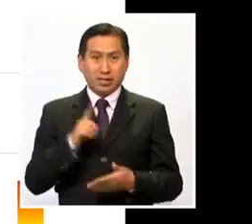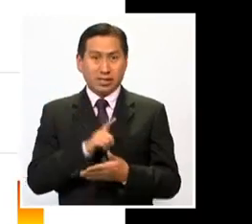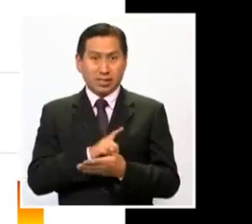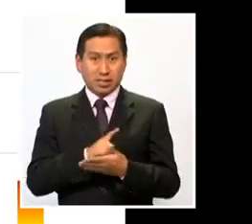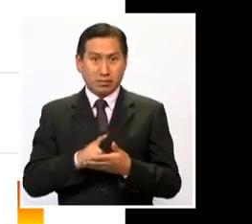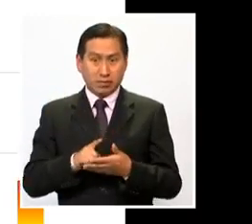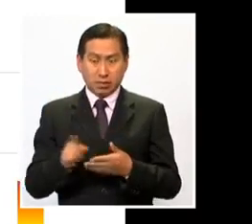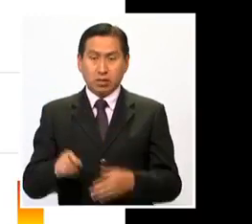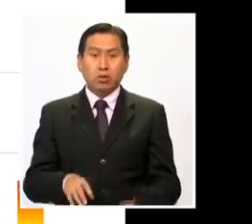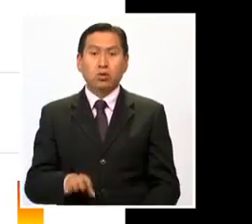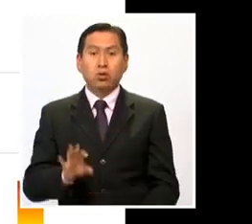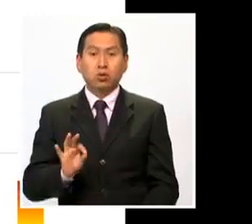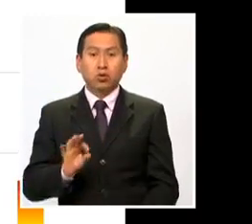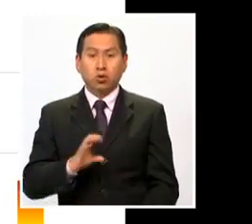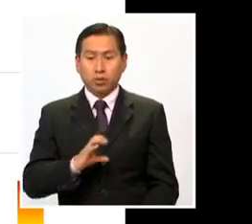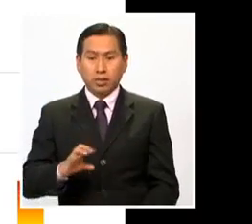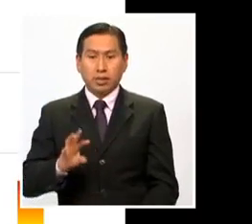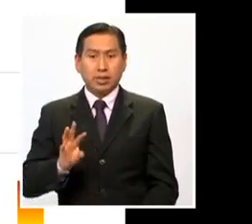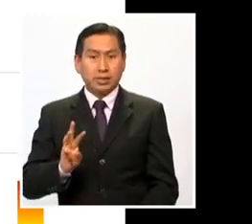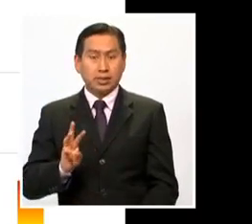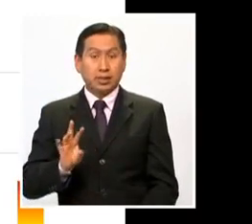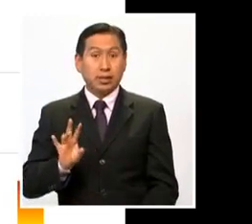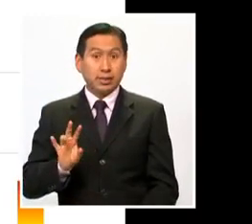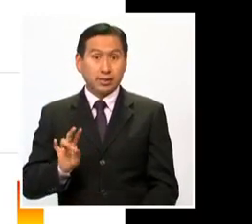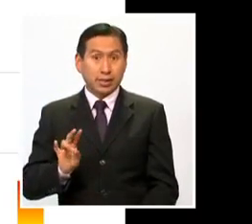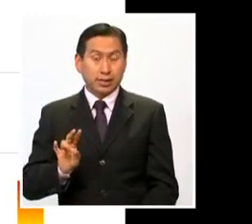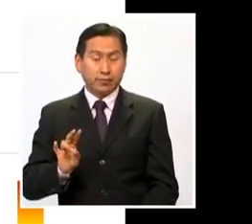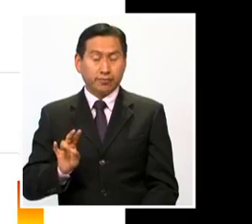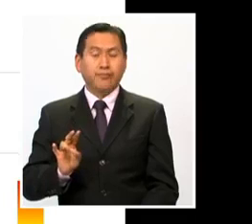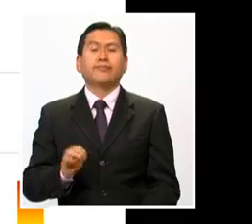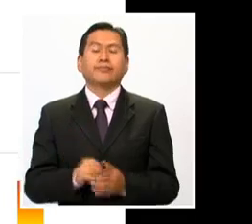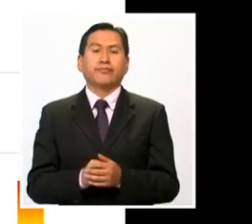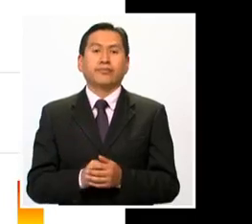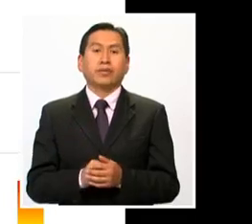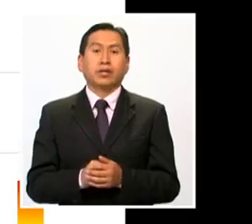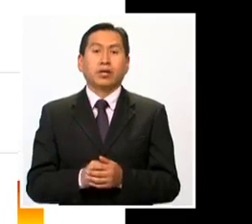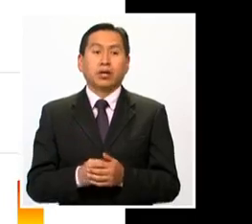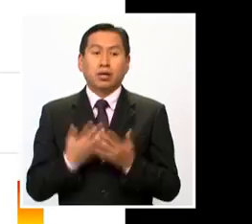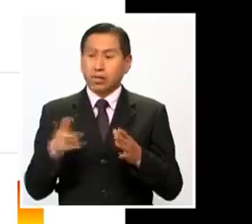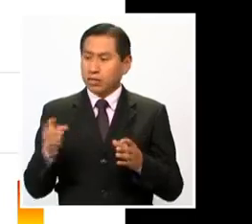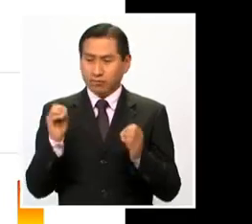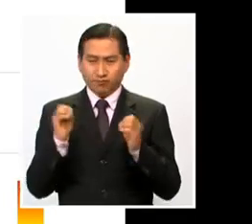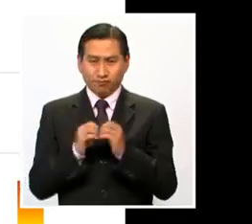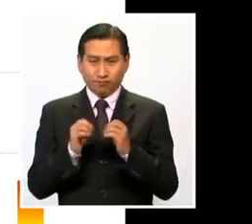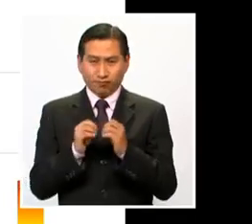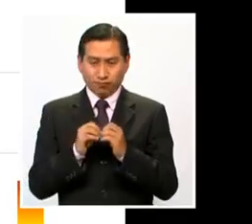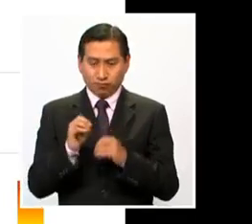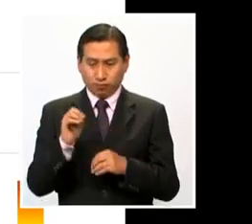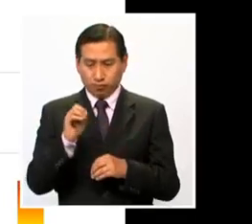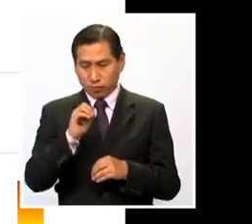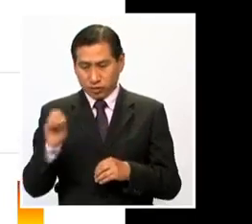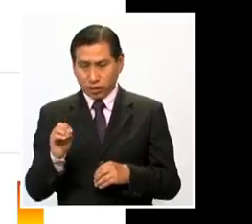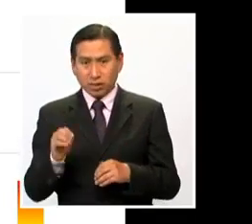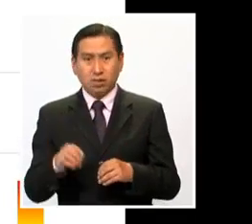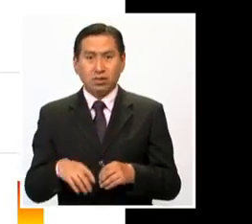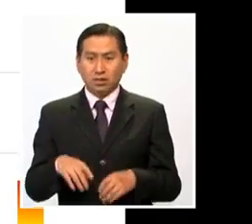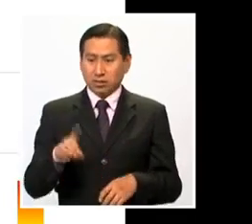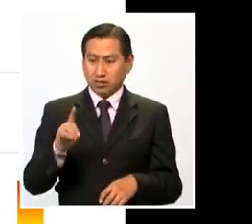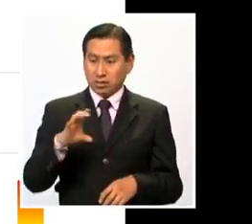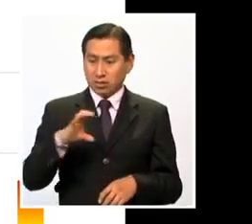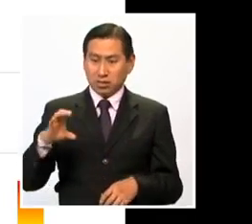de 967 ya haciendo el cálculo de casos por cada 100.000